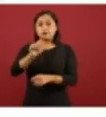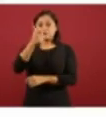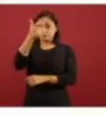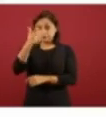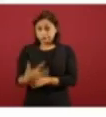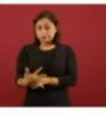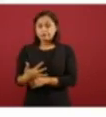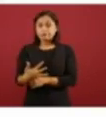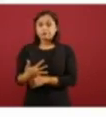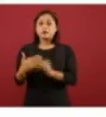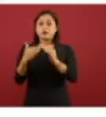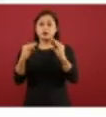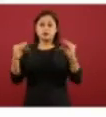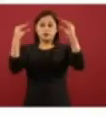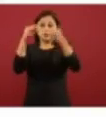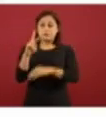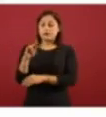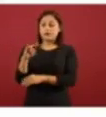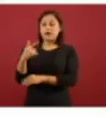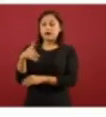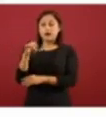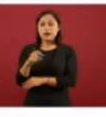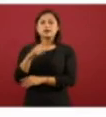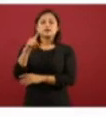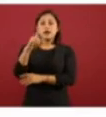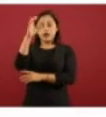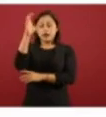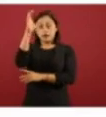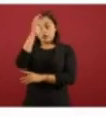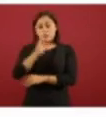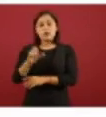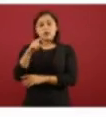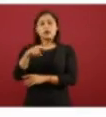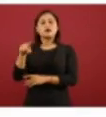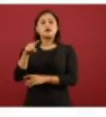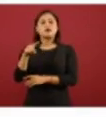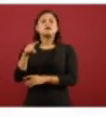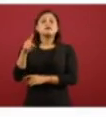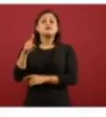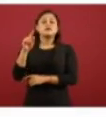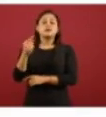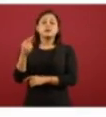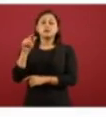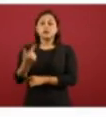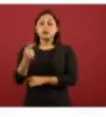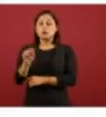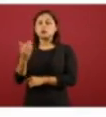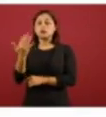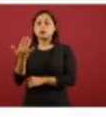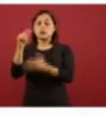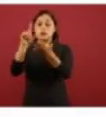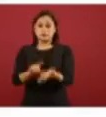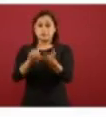para estacionarios, Viva Gas, en Saltillo, Coahuila, 7.50 por litro, con un margen de 1.38 pesos por